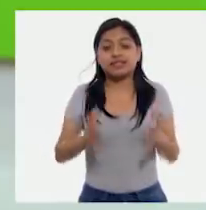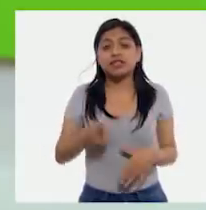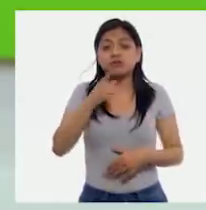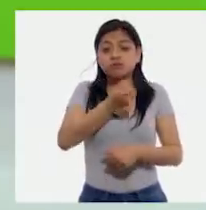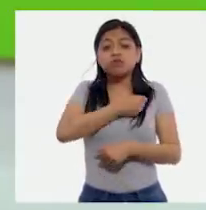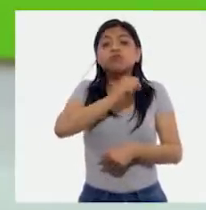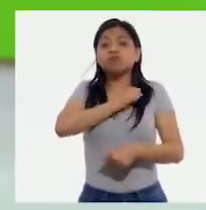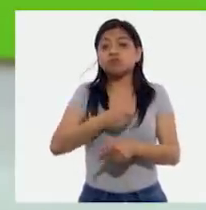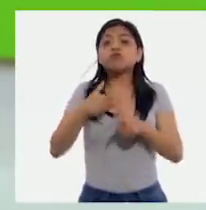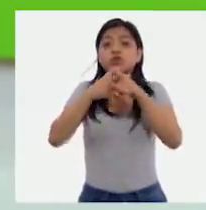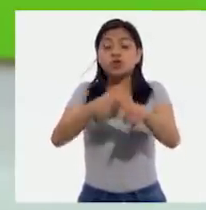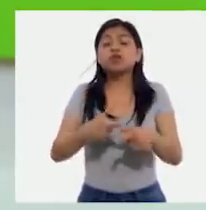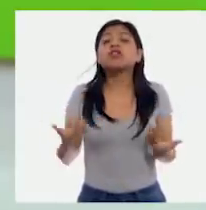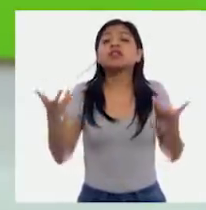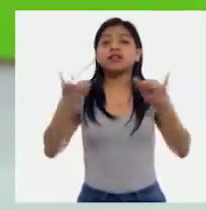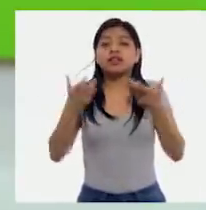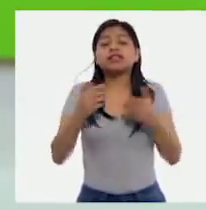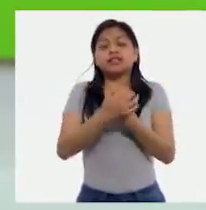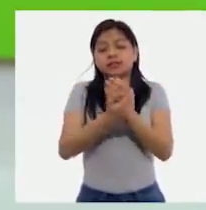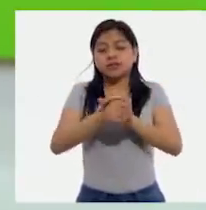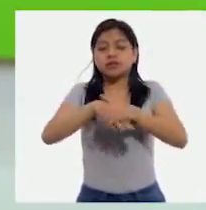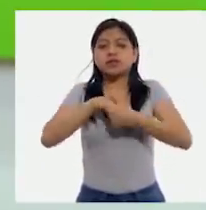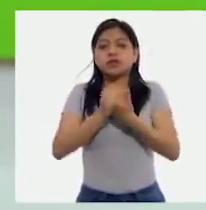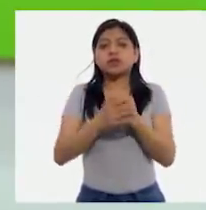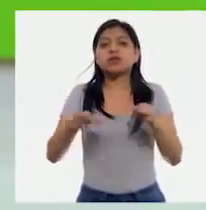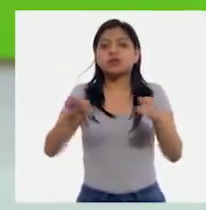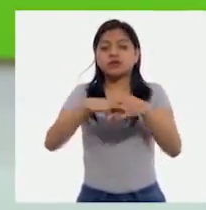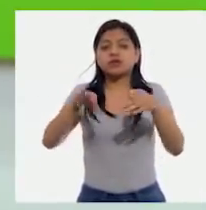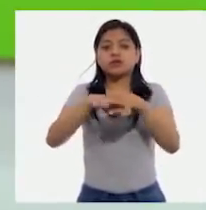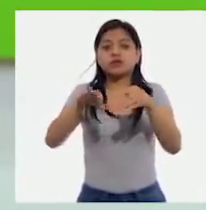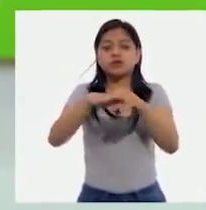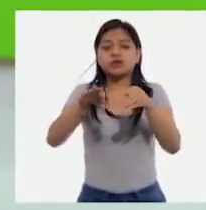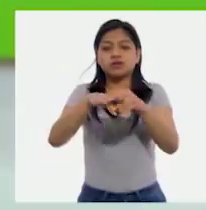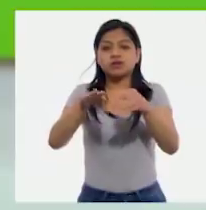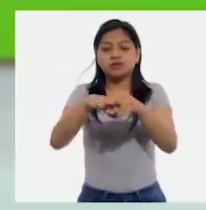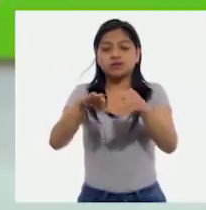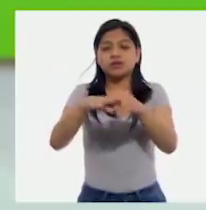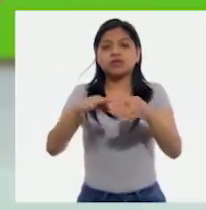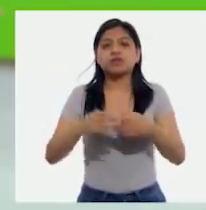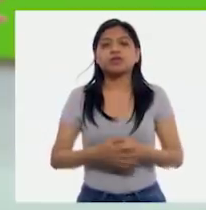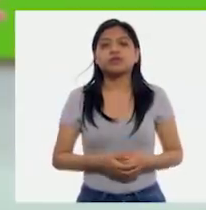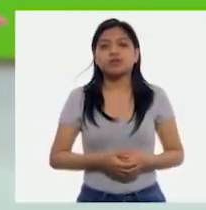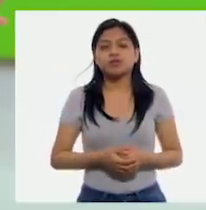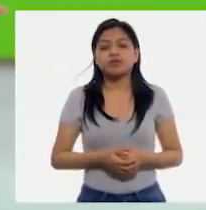mantenernos sanos hay que lavarnos las manos constantemente.